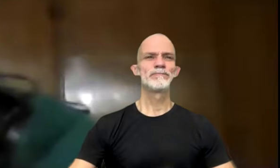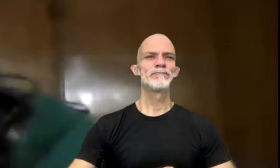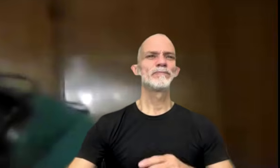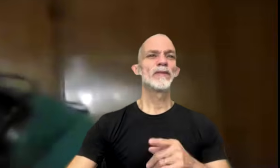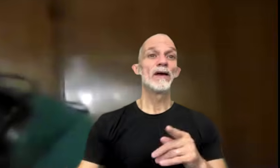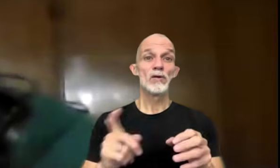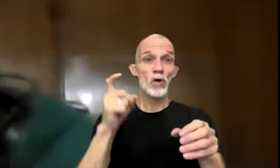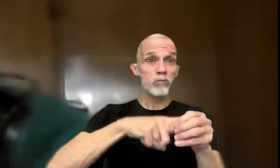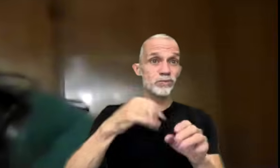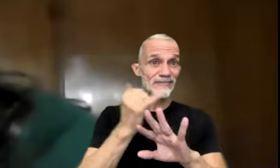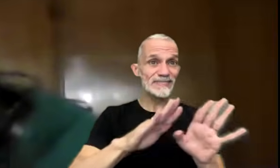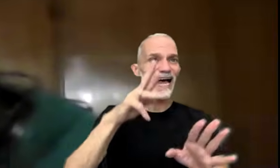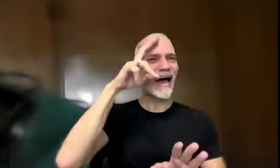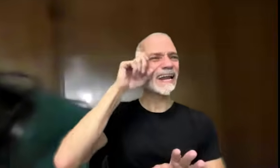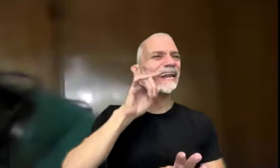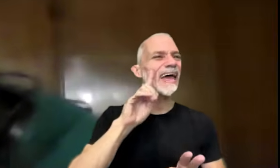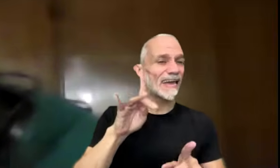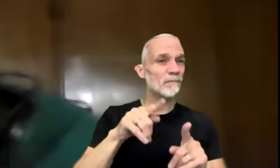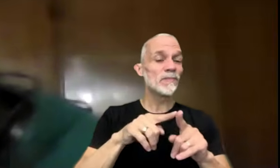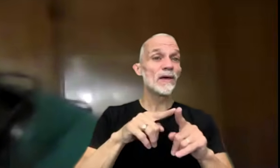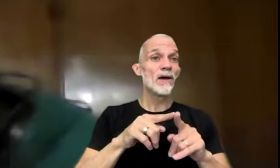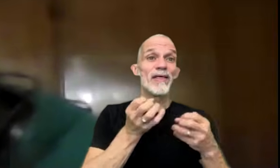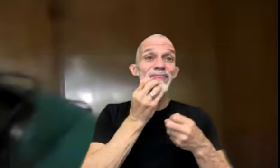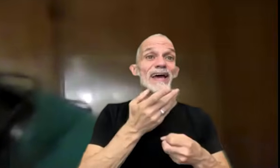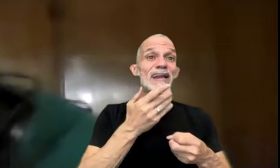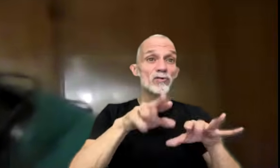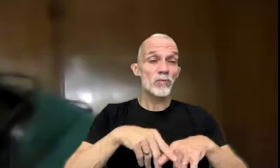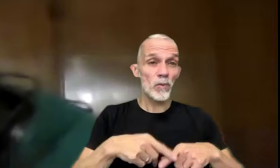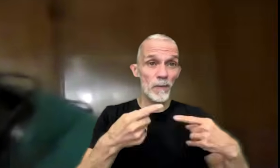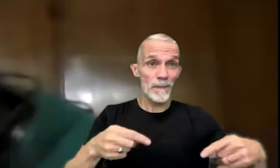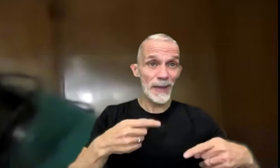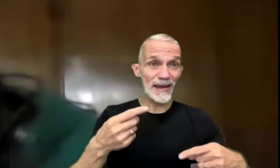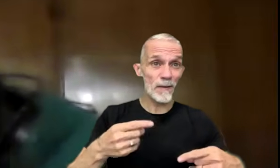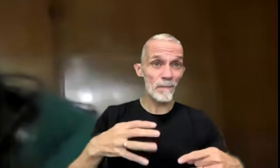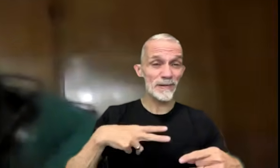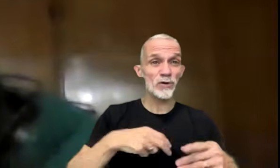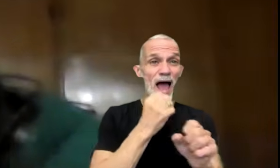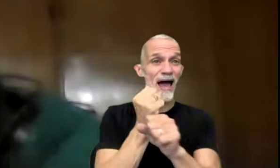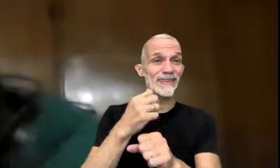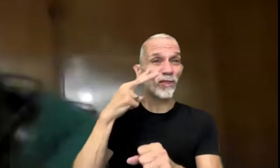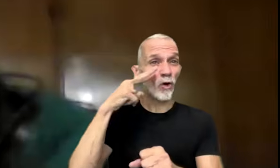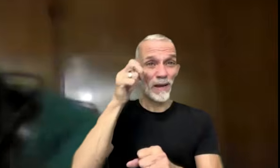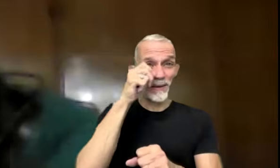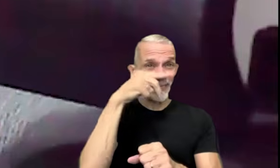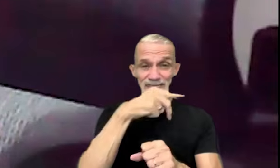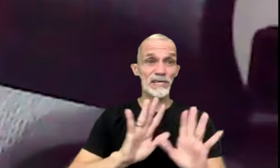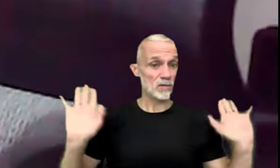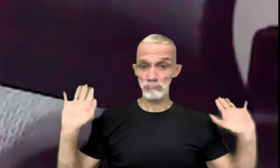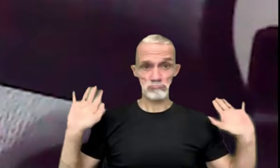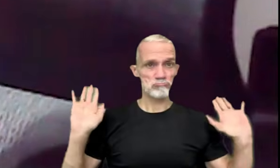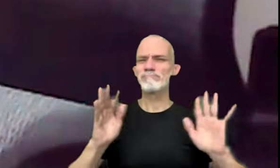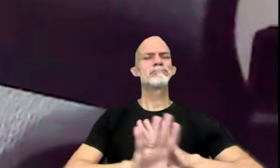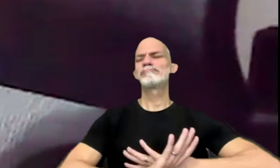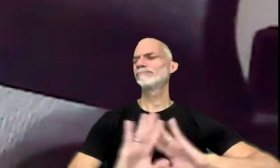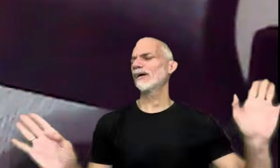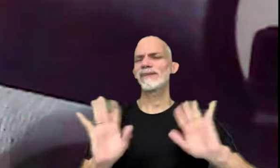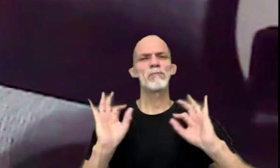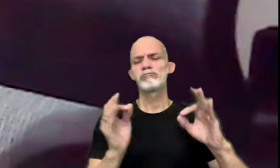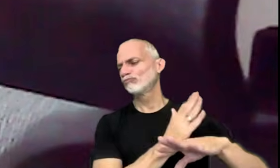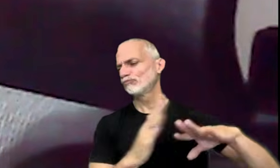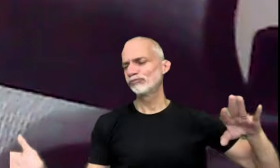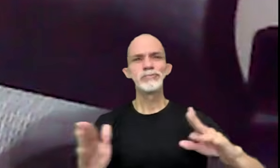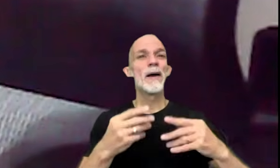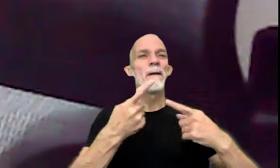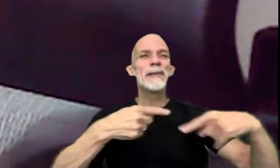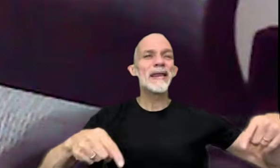¿Quién adhirió al RAID no debe presentar declaración de bienes personales hasta el No, 2027? no, ya está.